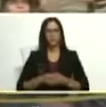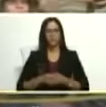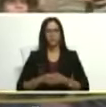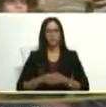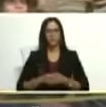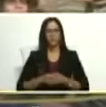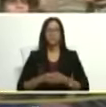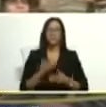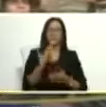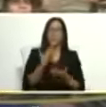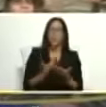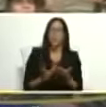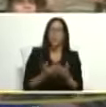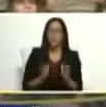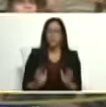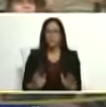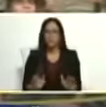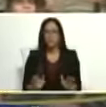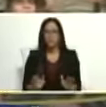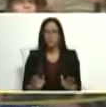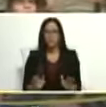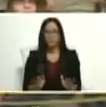si me lo permiten.